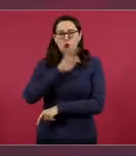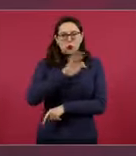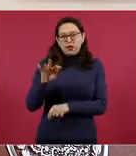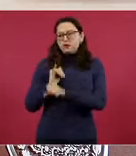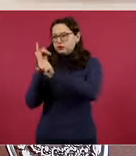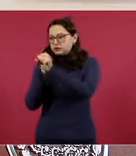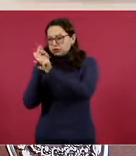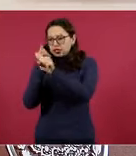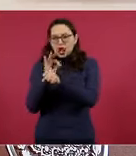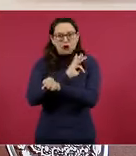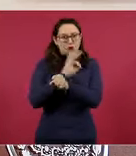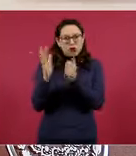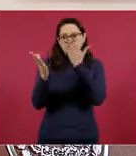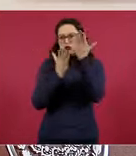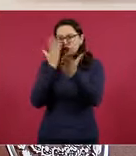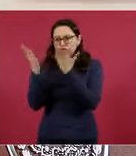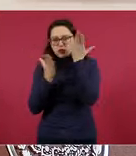todo.